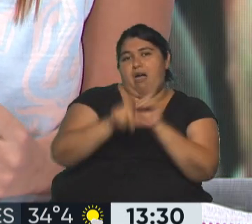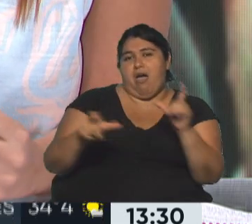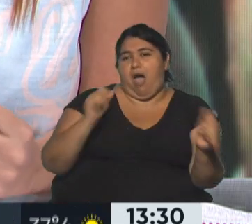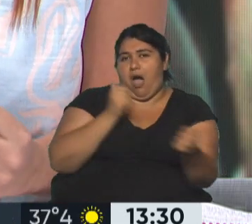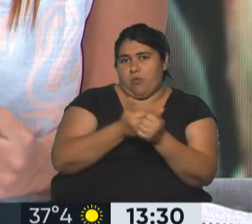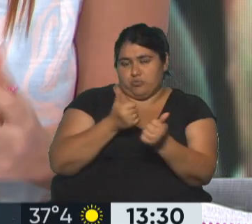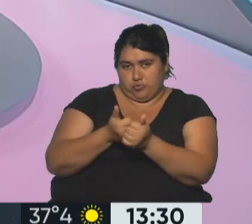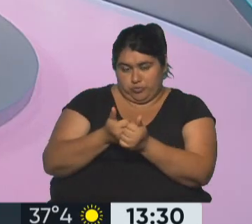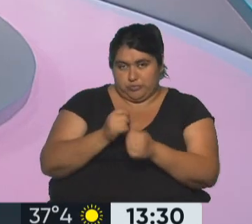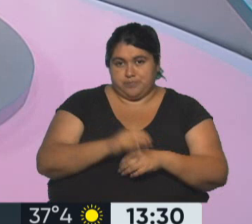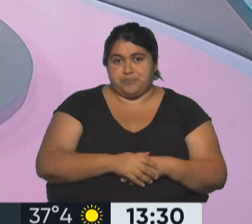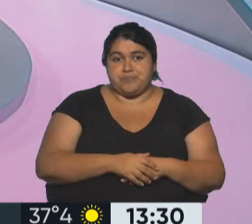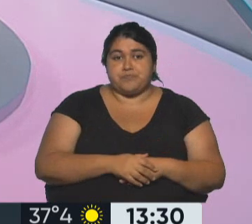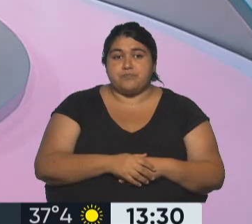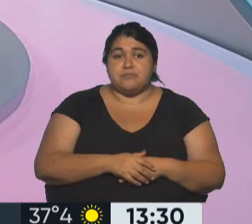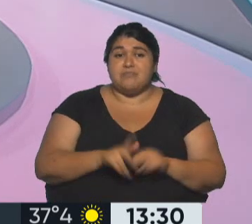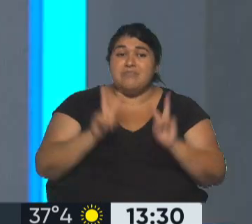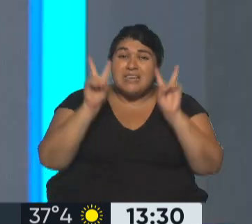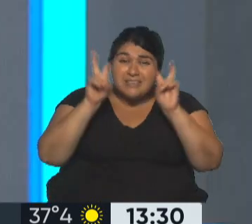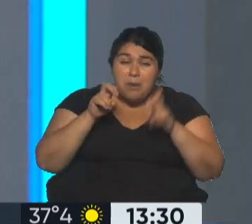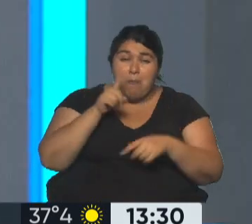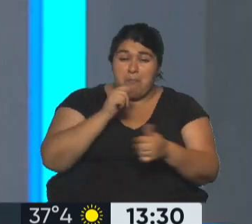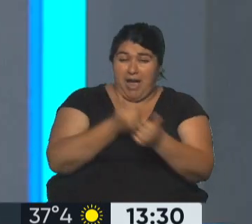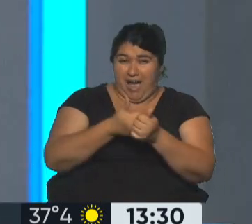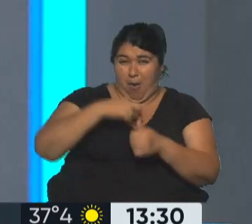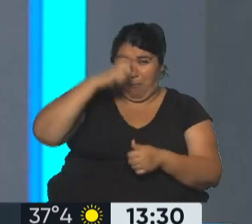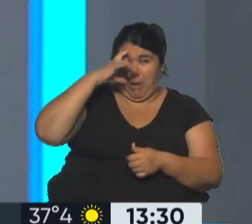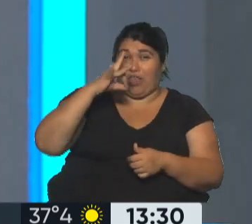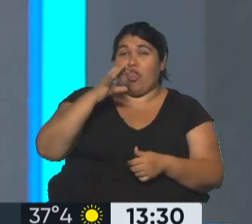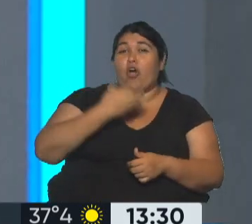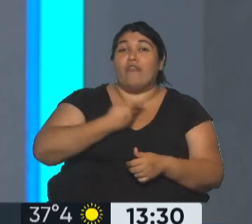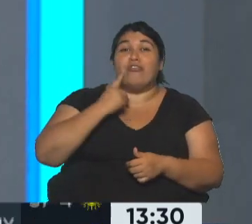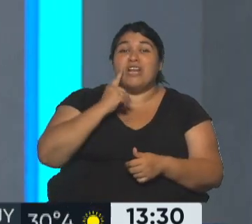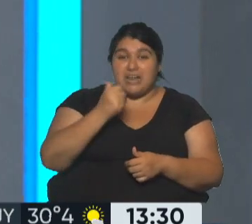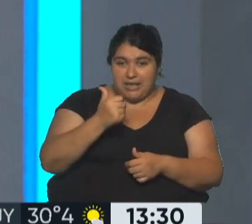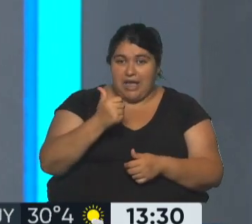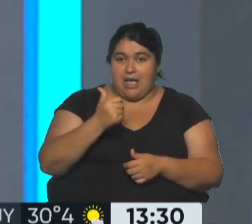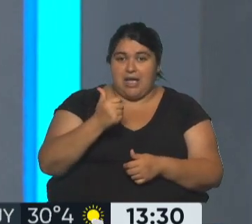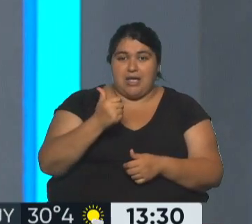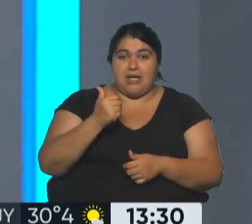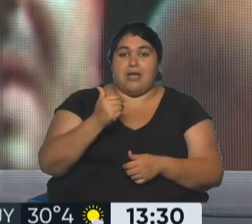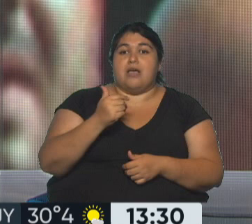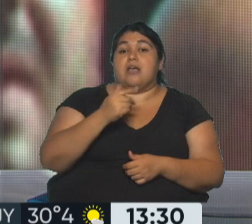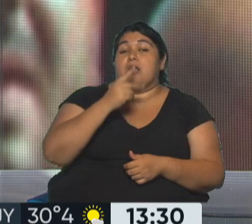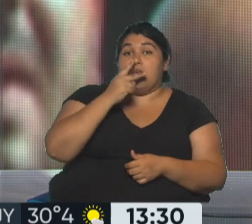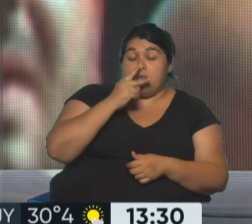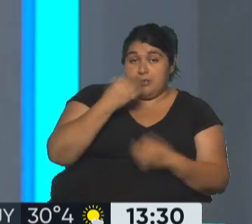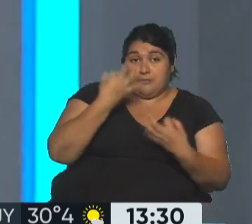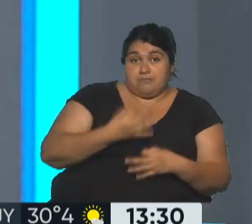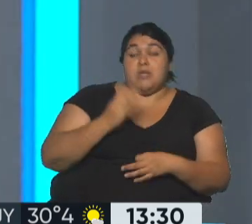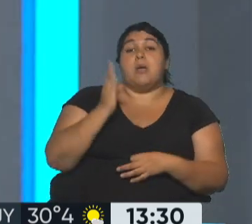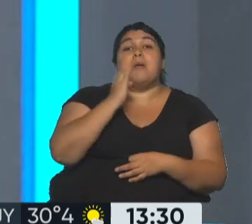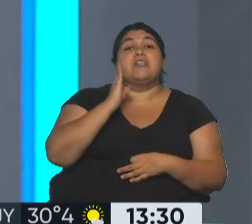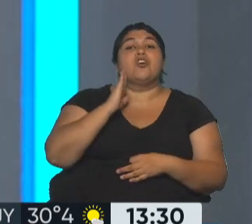pedofilia en la Iglesia. ¿Cómo analizas? El tema de la pedofilia, el que la inicia y fuerte es Benito XVI. Él es el que